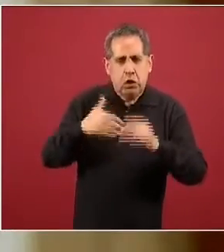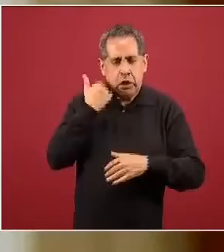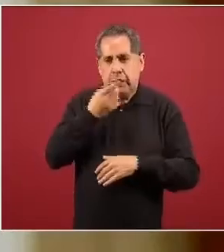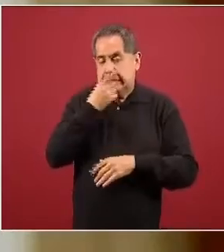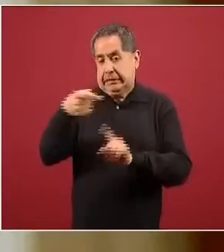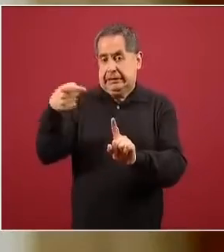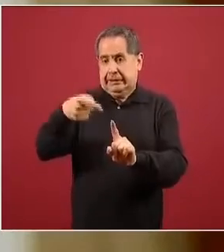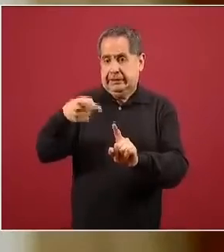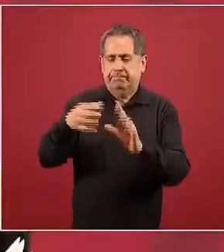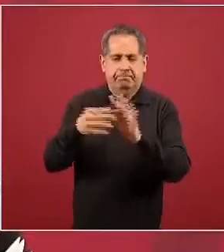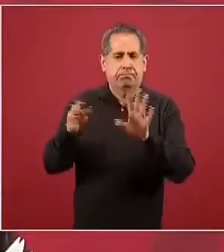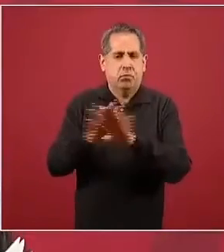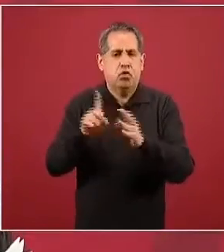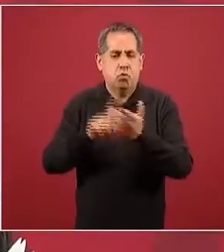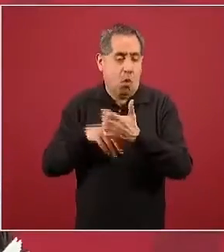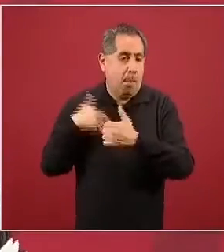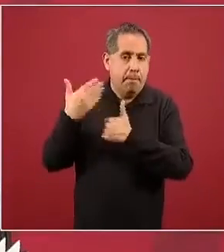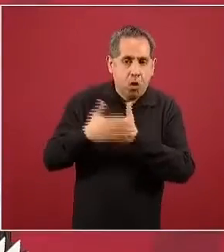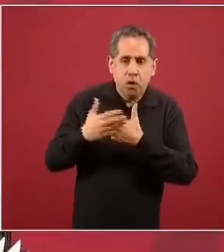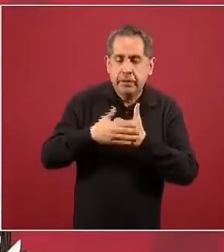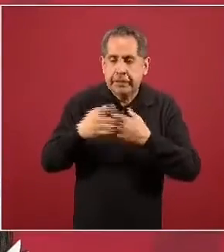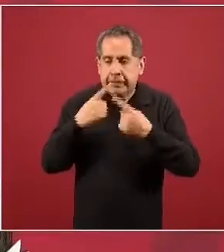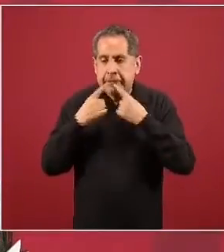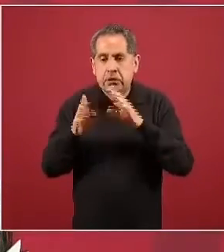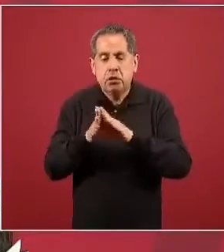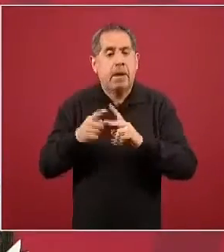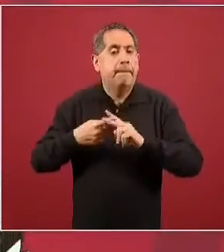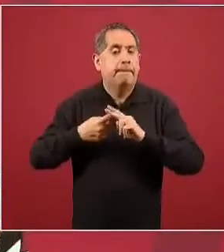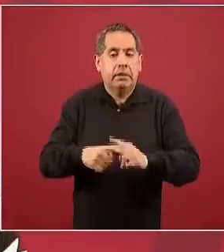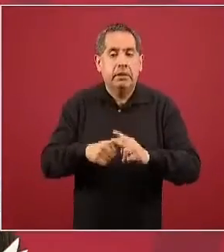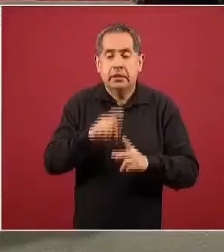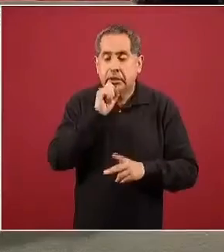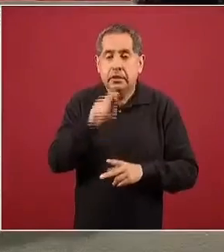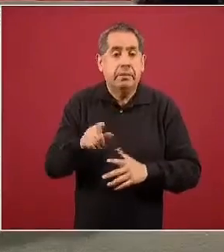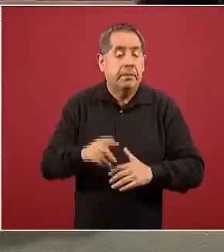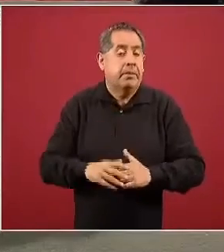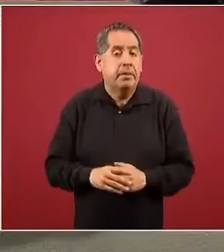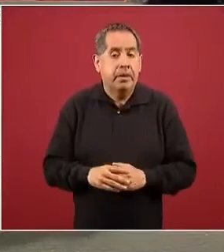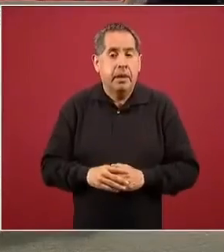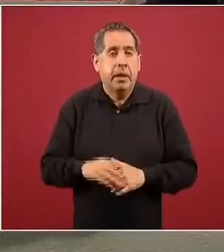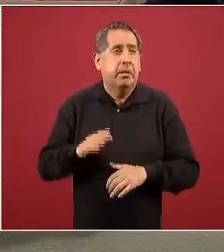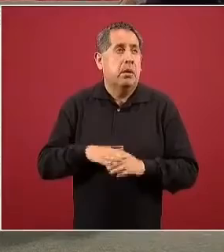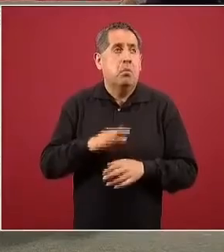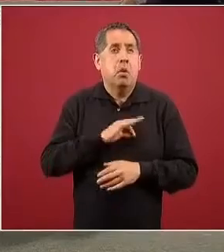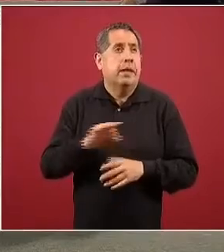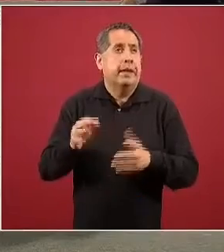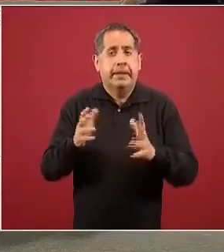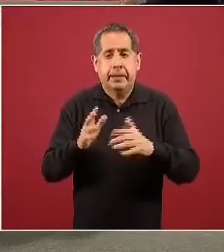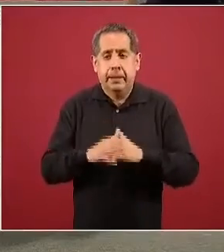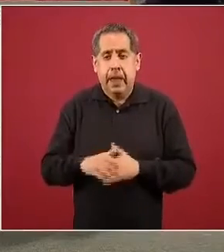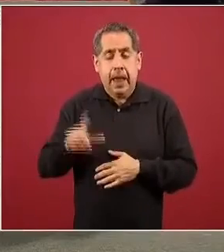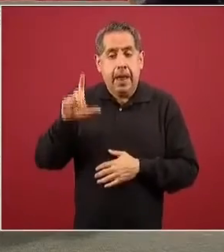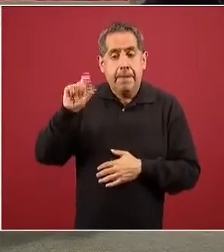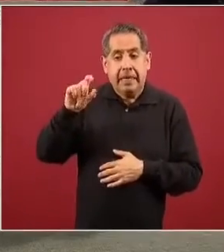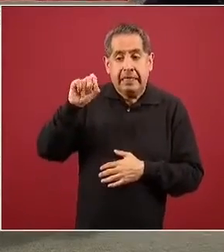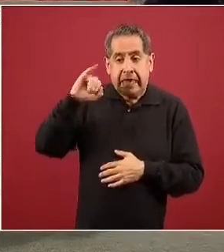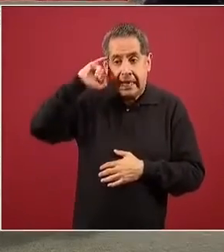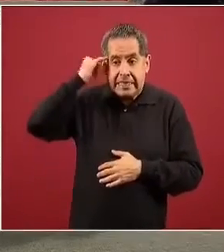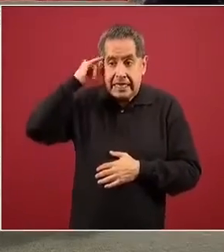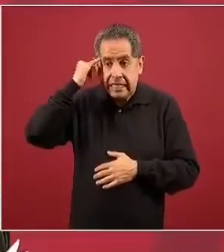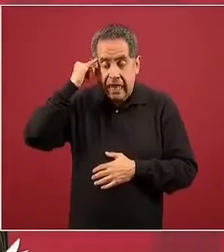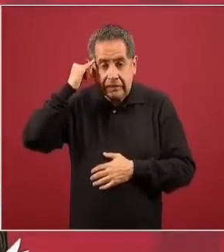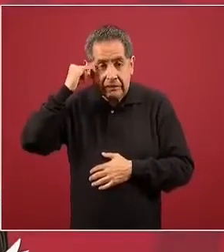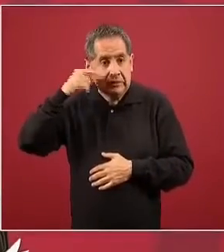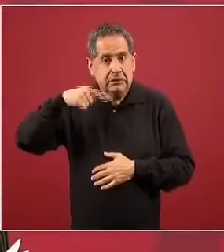yo señalar, es que vamos a emplear más de 20 lenguas